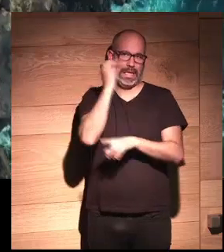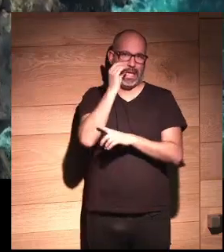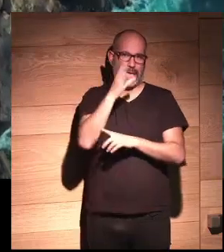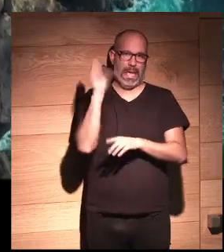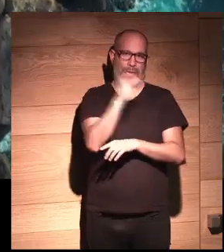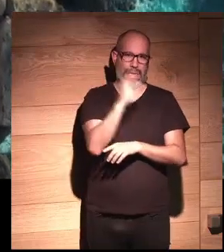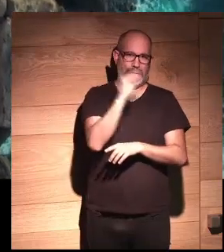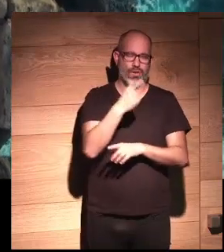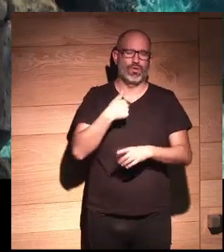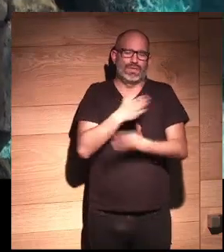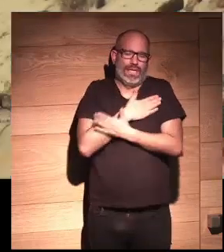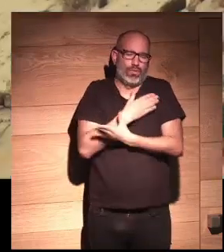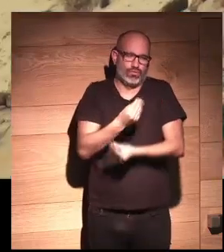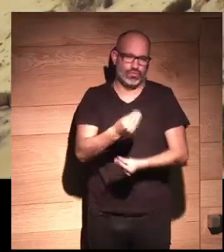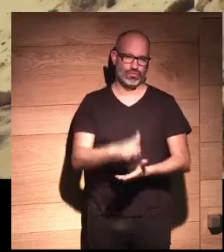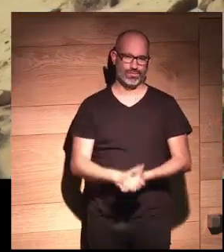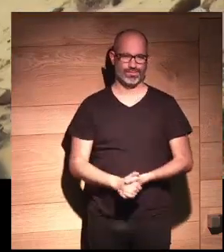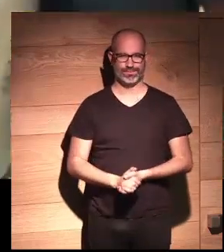Que te quiero, chaval.